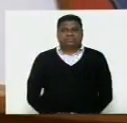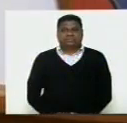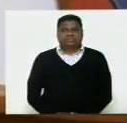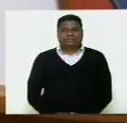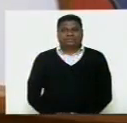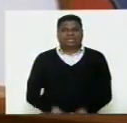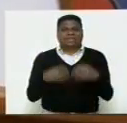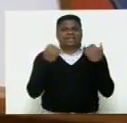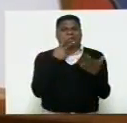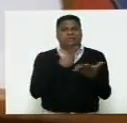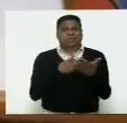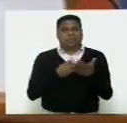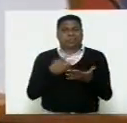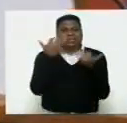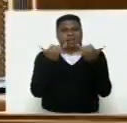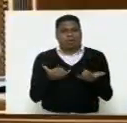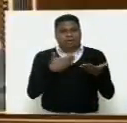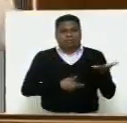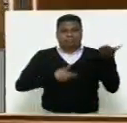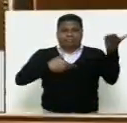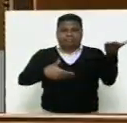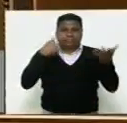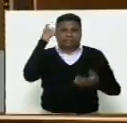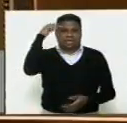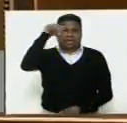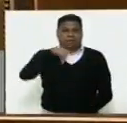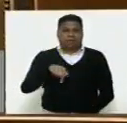la propuesta del orden del día.